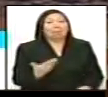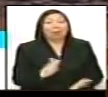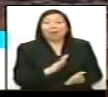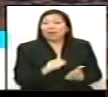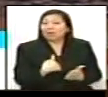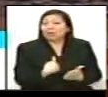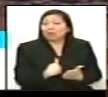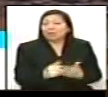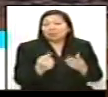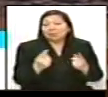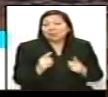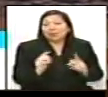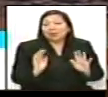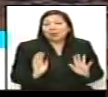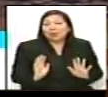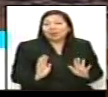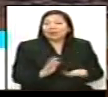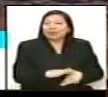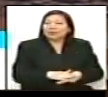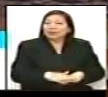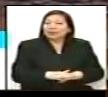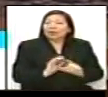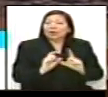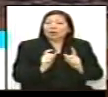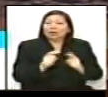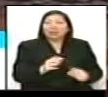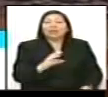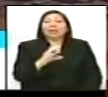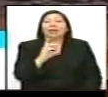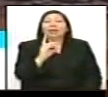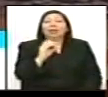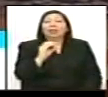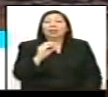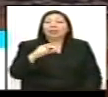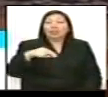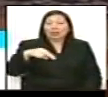todos coincidiremos, es que se trata del caso del congresista Donaire.